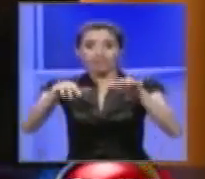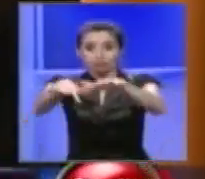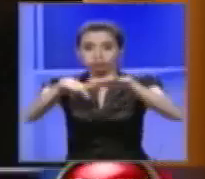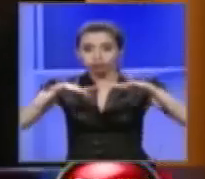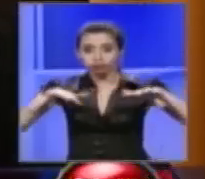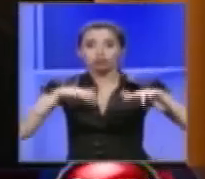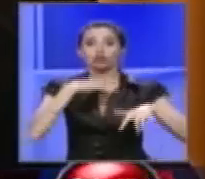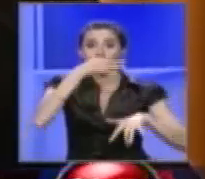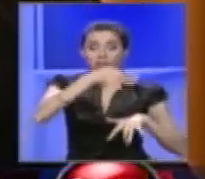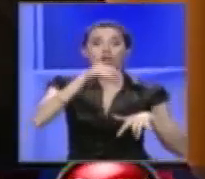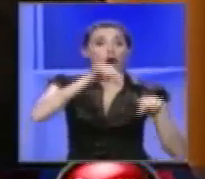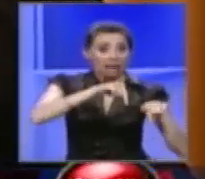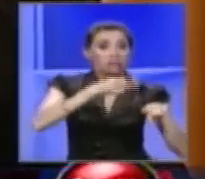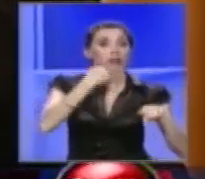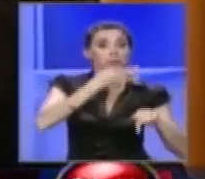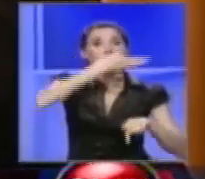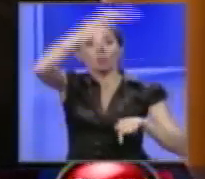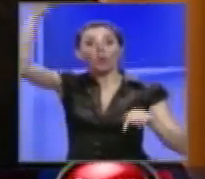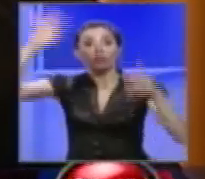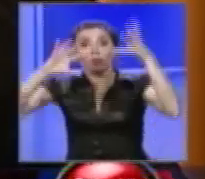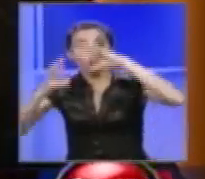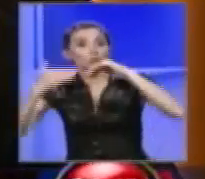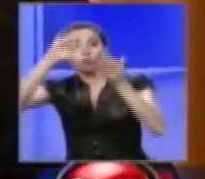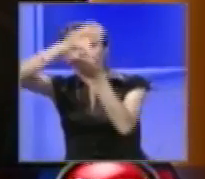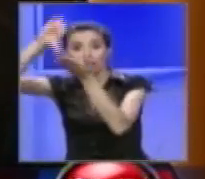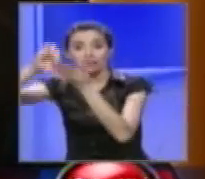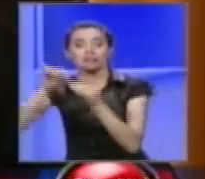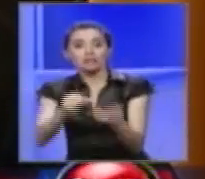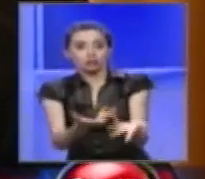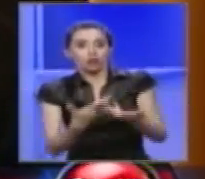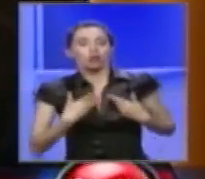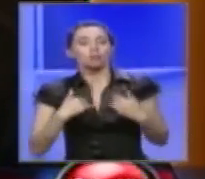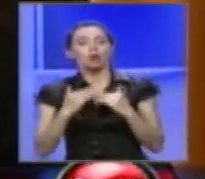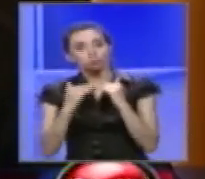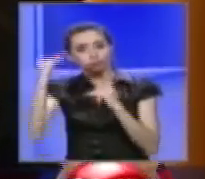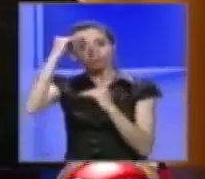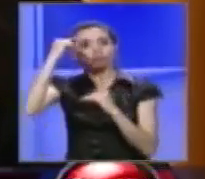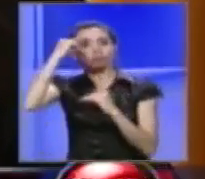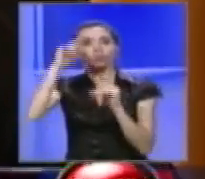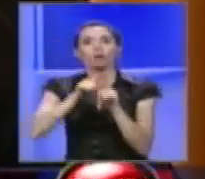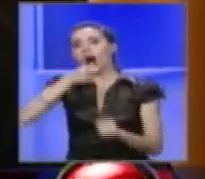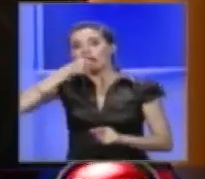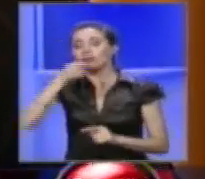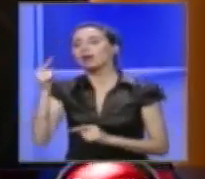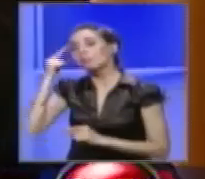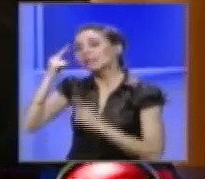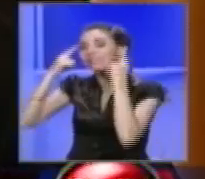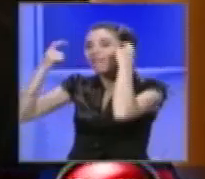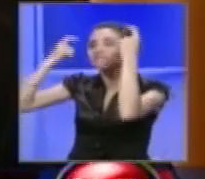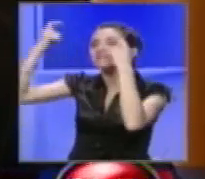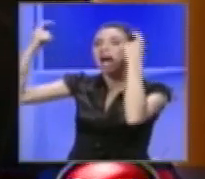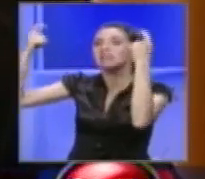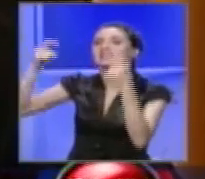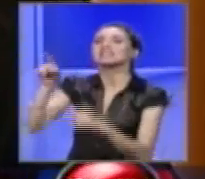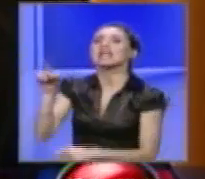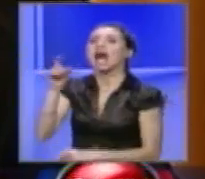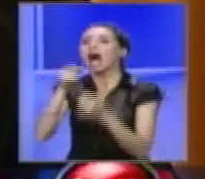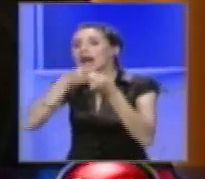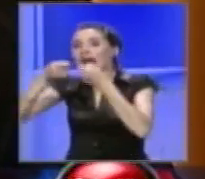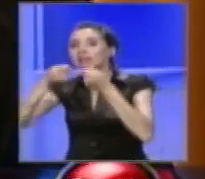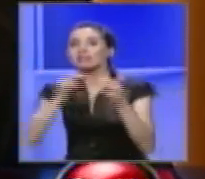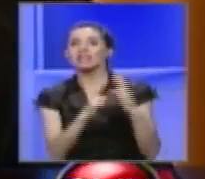digo en cualquier parte del mundo. Me hace que yo soy como artista. ¿No es una fantasía nuestra pensar que la relación de los artistas con Viña del Mar es especial? A mí